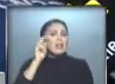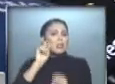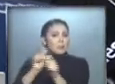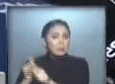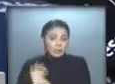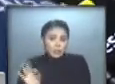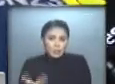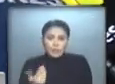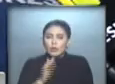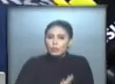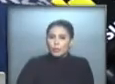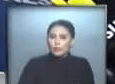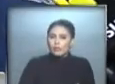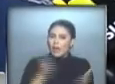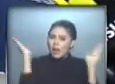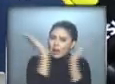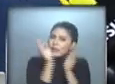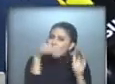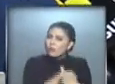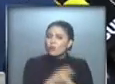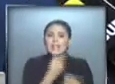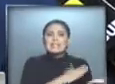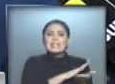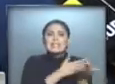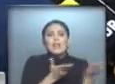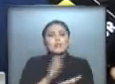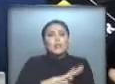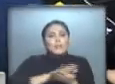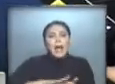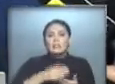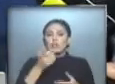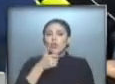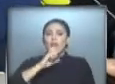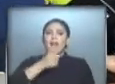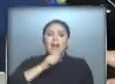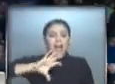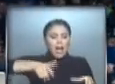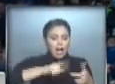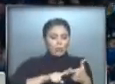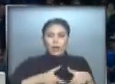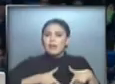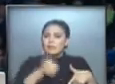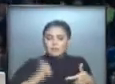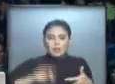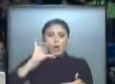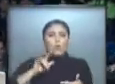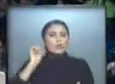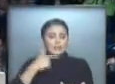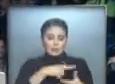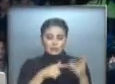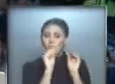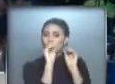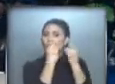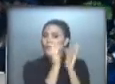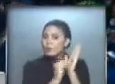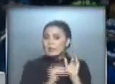pero en la materia de ver después qué servicios esenciales tienen de agua, cloaca, de luz, de gas, se ven claras los números. Y en